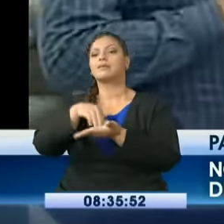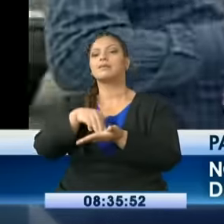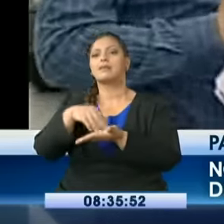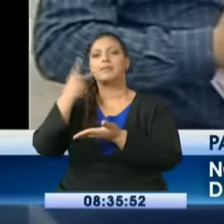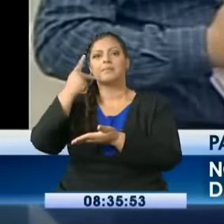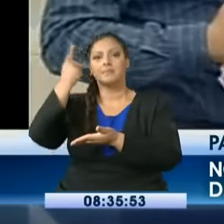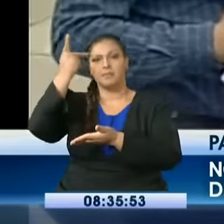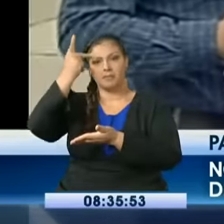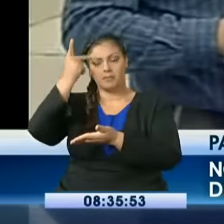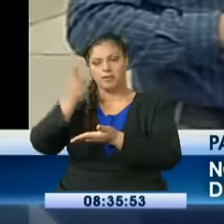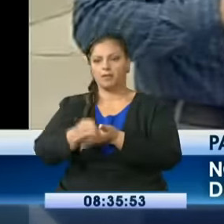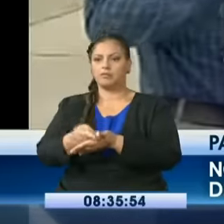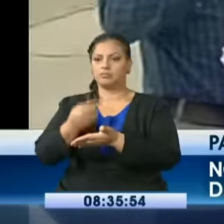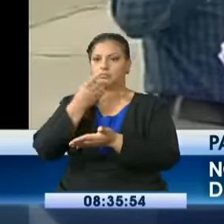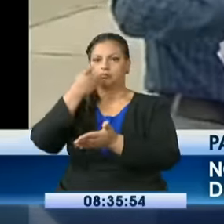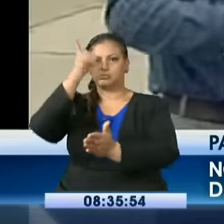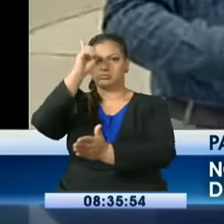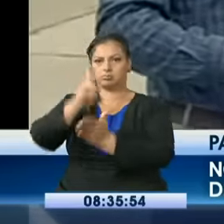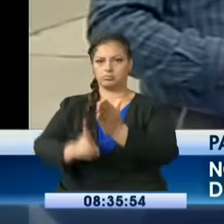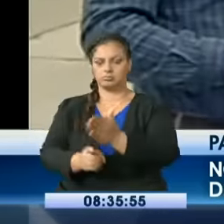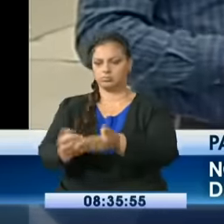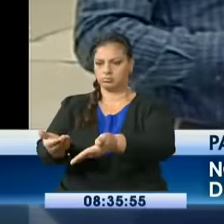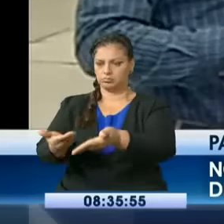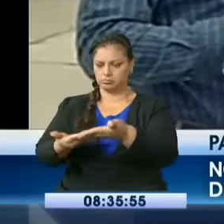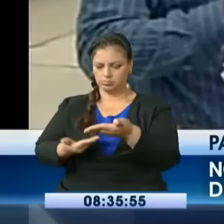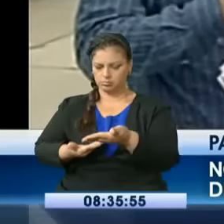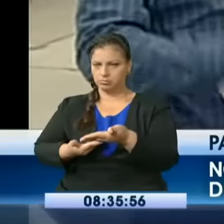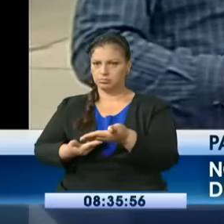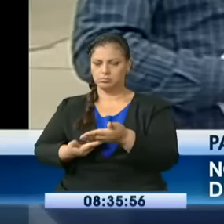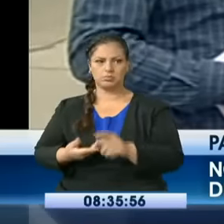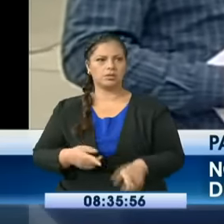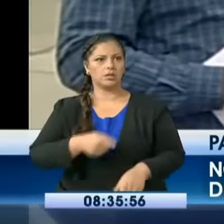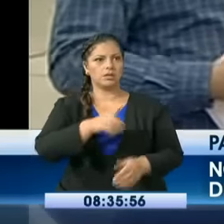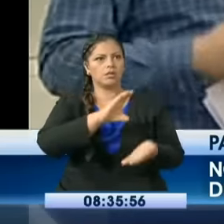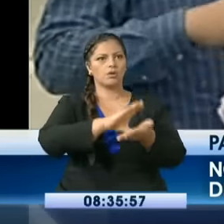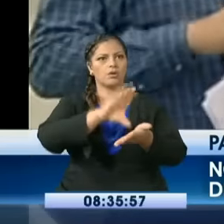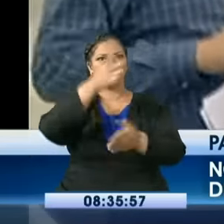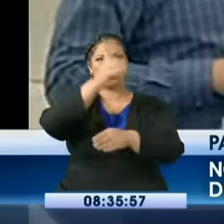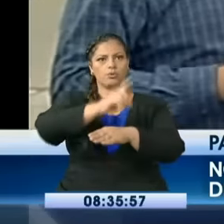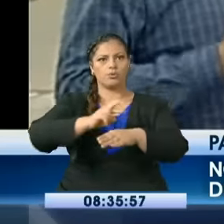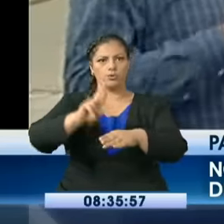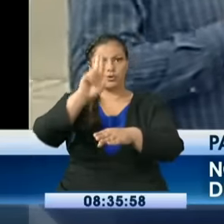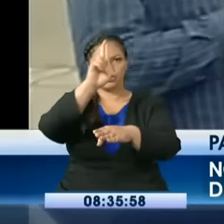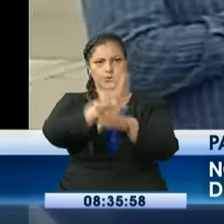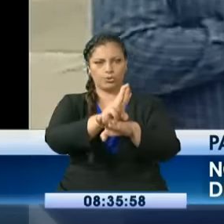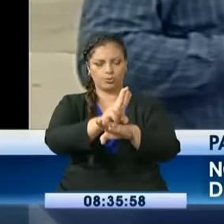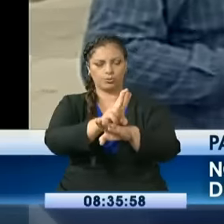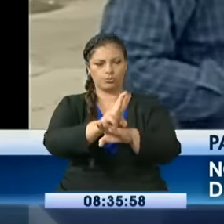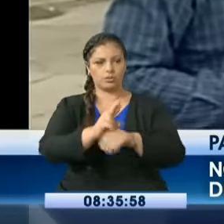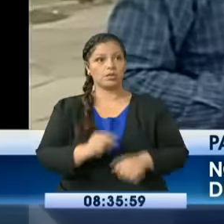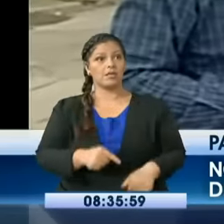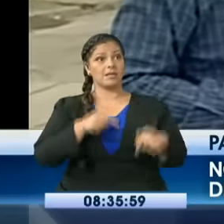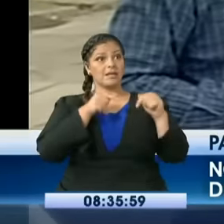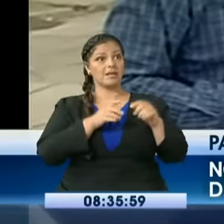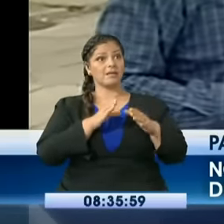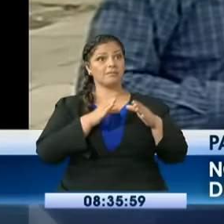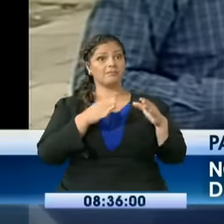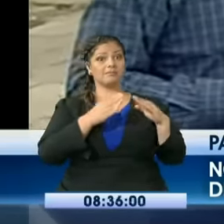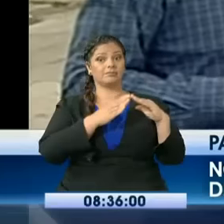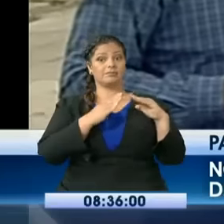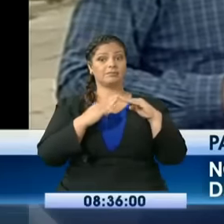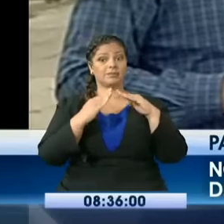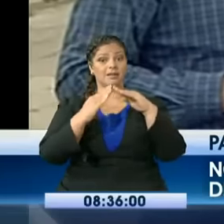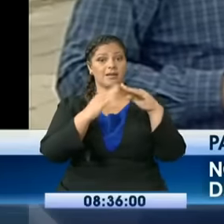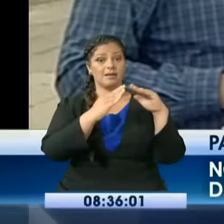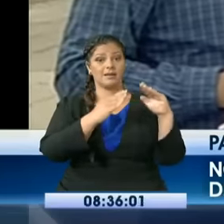con las tres partes. Con los padres de familia, con la rectora del colegio y con el abogado del presidente de la asociación